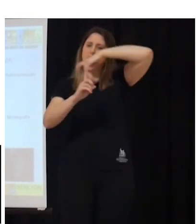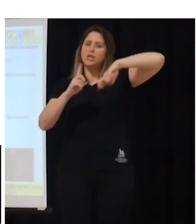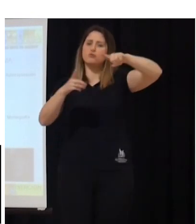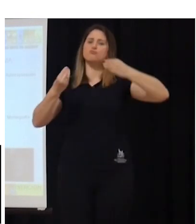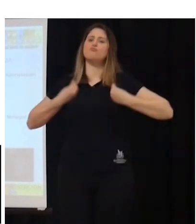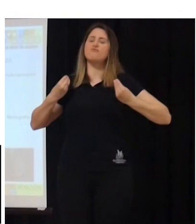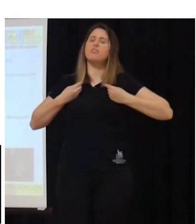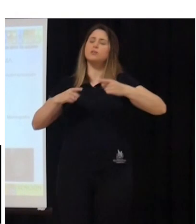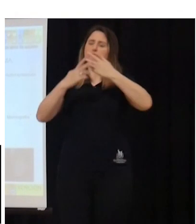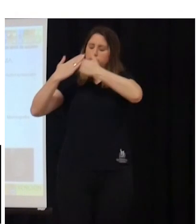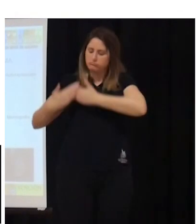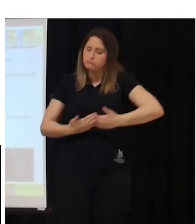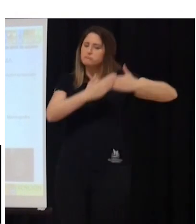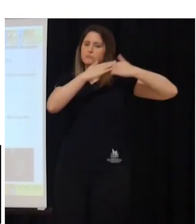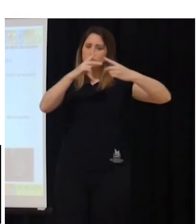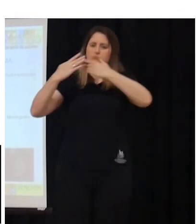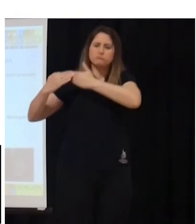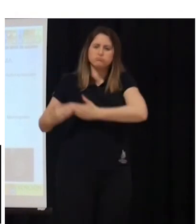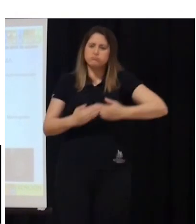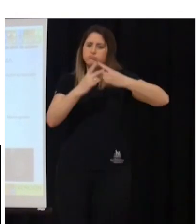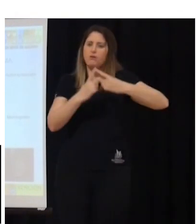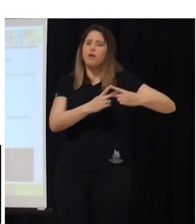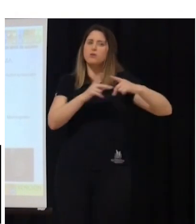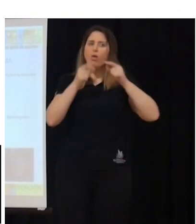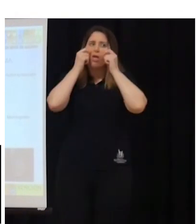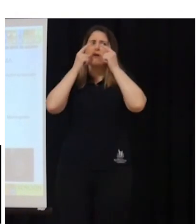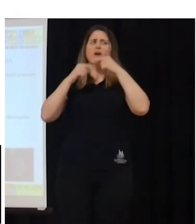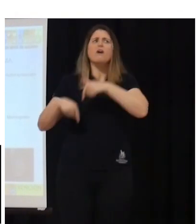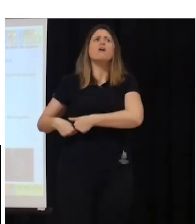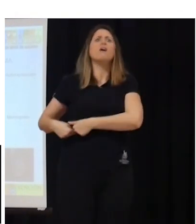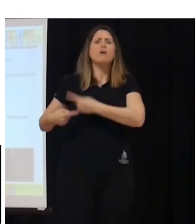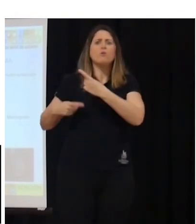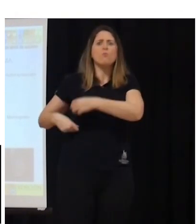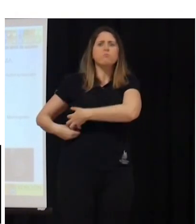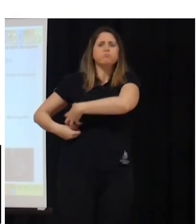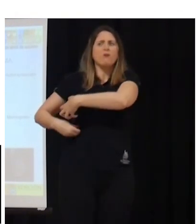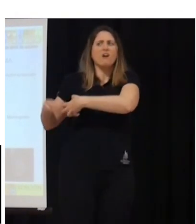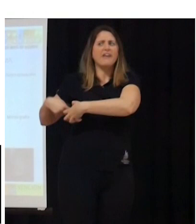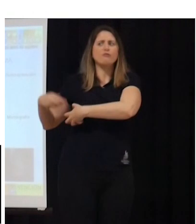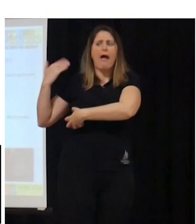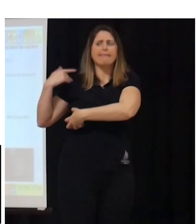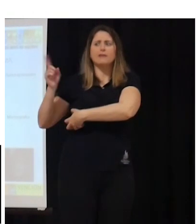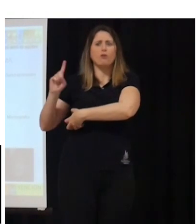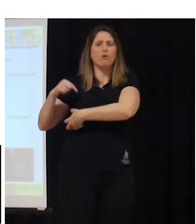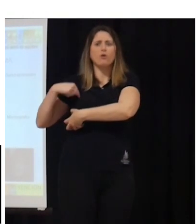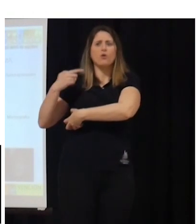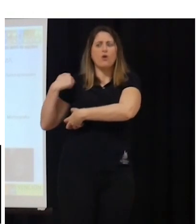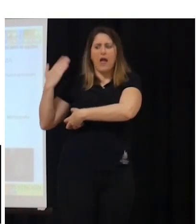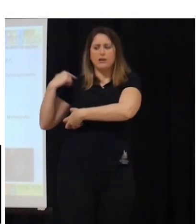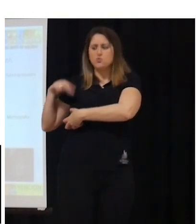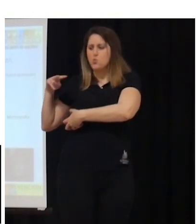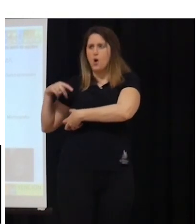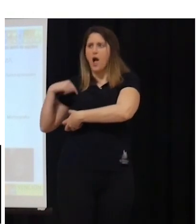nuestra vida realizando esa exploración, seremos capaces de detectar un bulto anómalo. Eso no lo he tenido yo